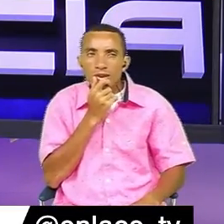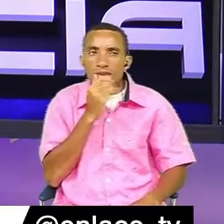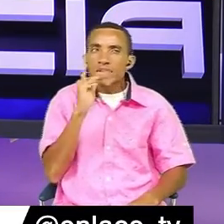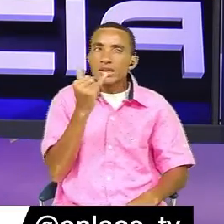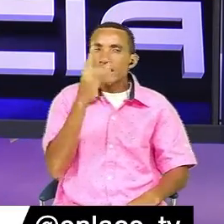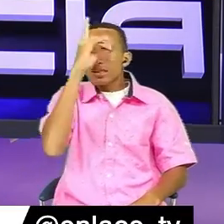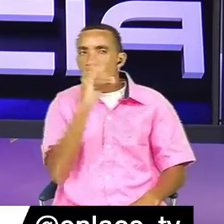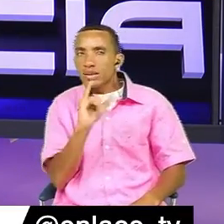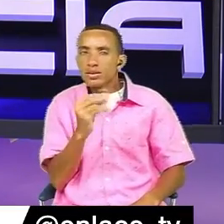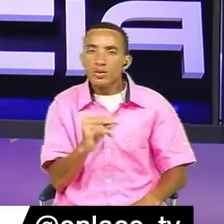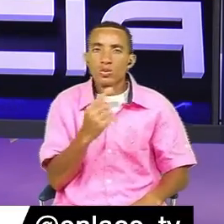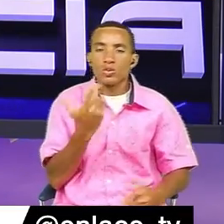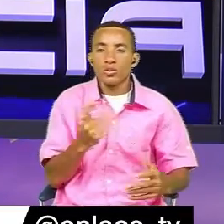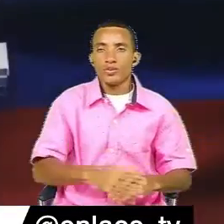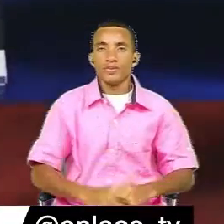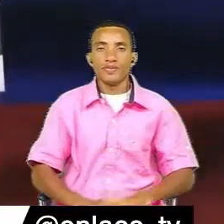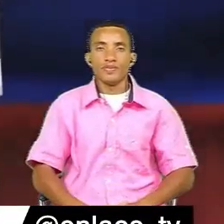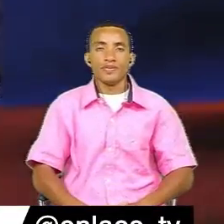de octubre.